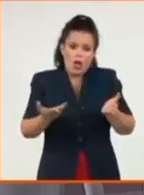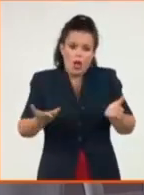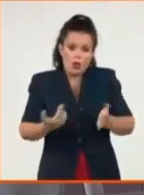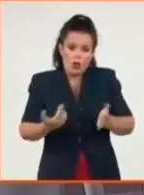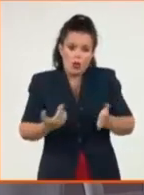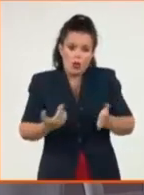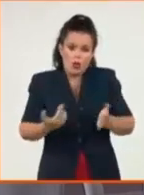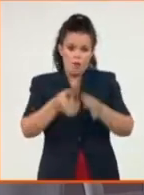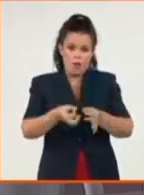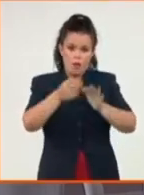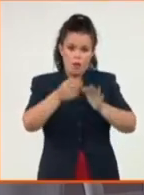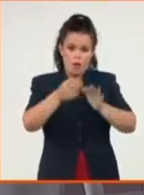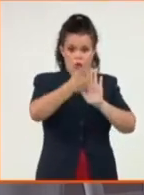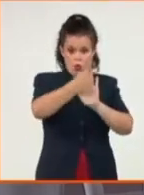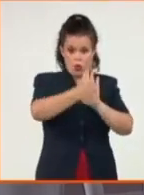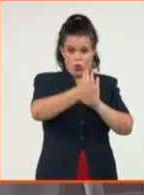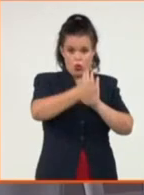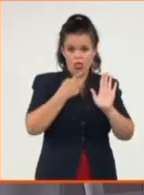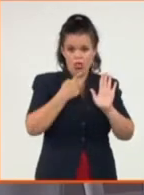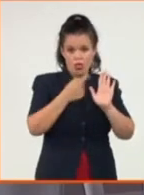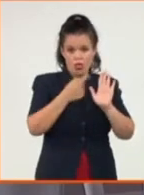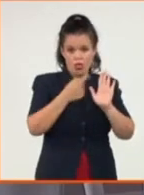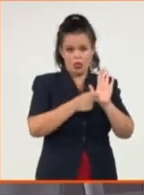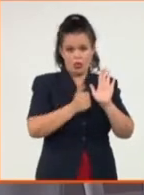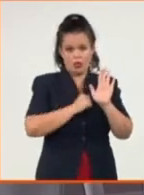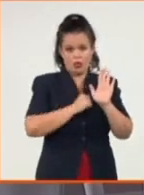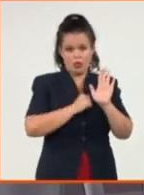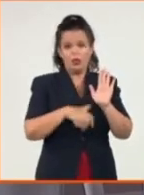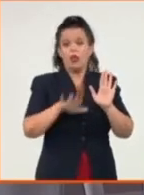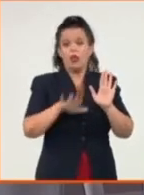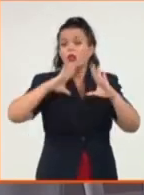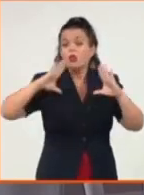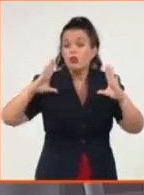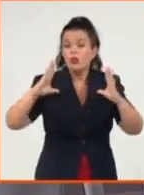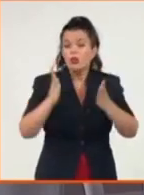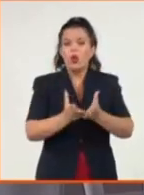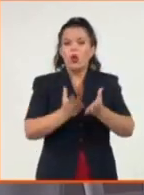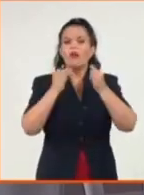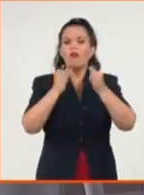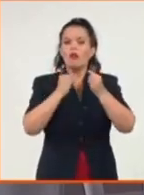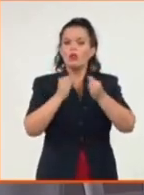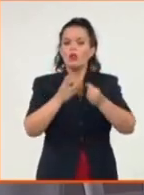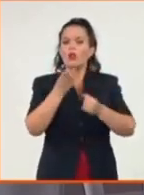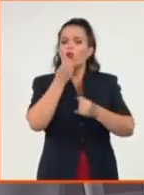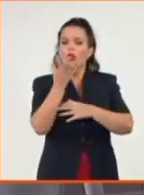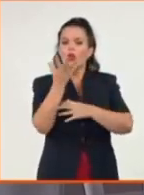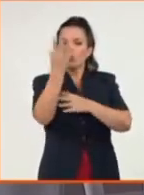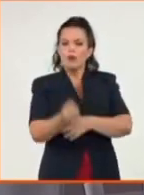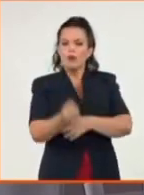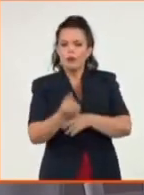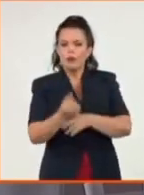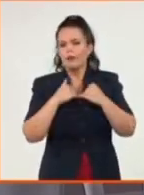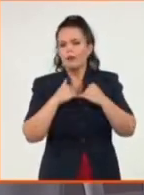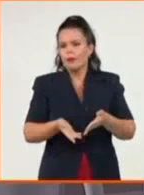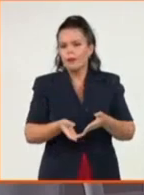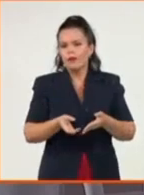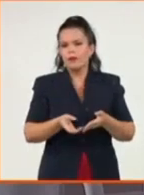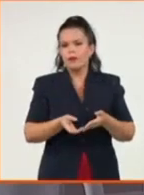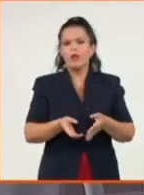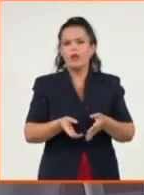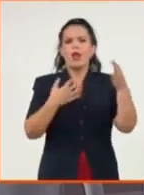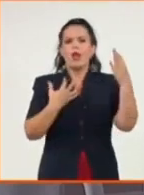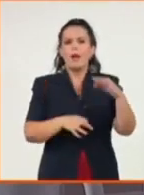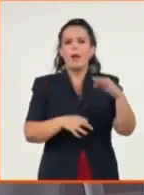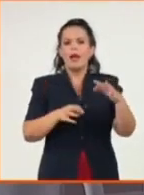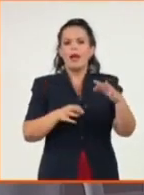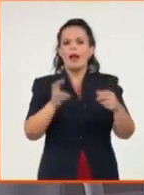resolución y de alguna manera toda esta información está disponible también en las páginas web del ministerio de energía y minas y también